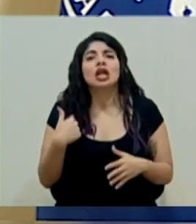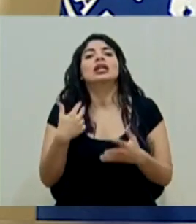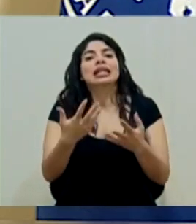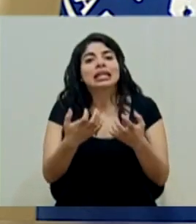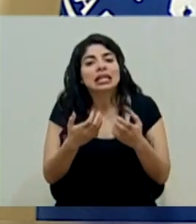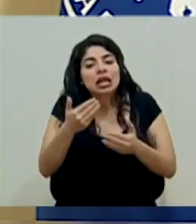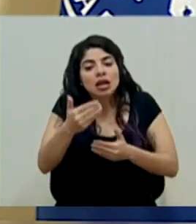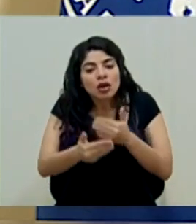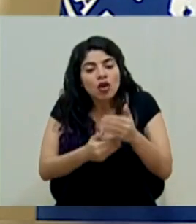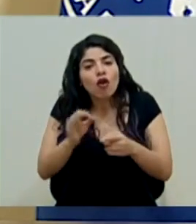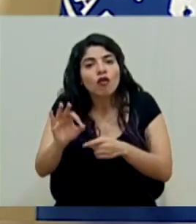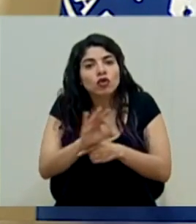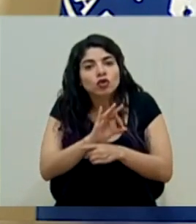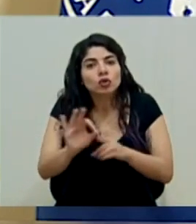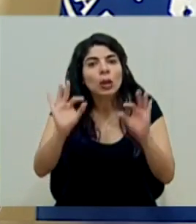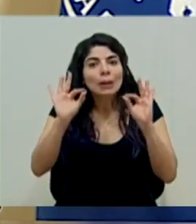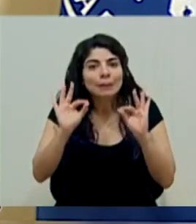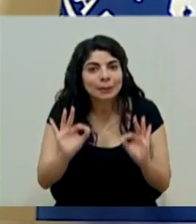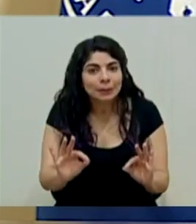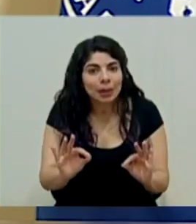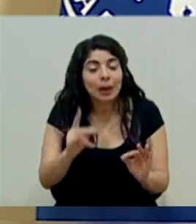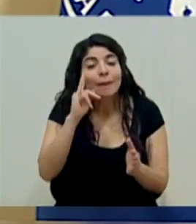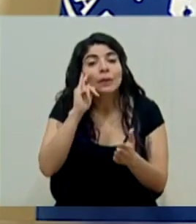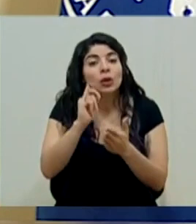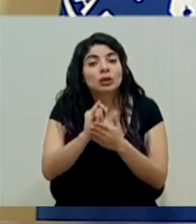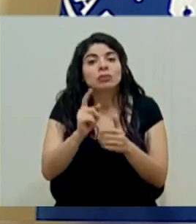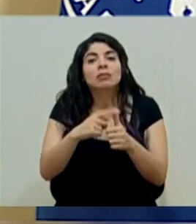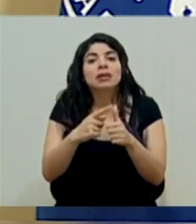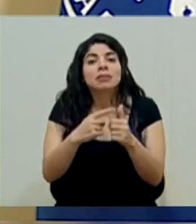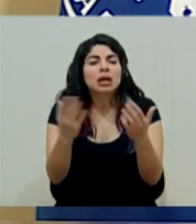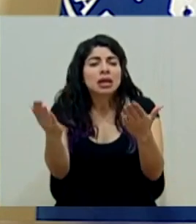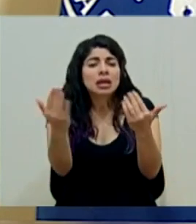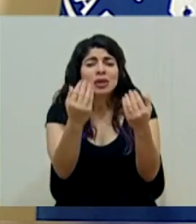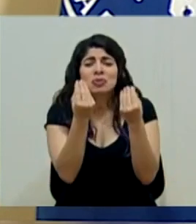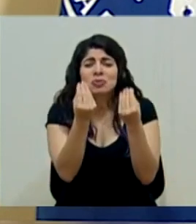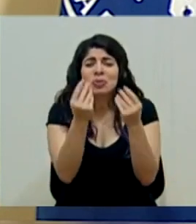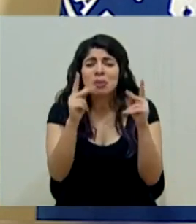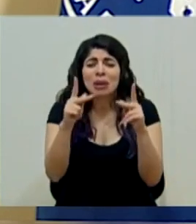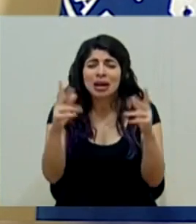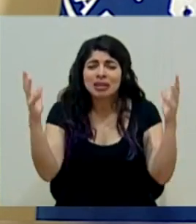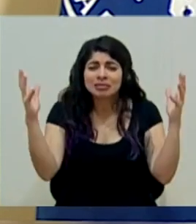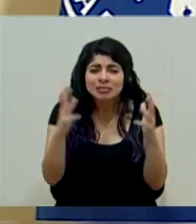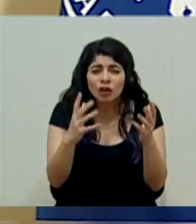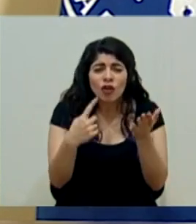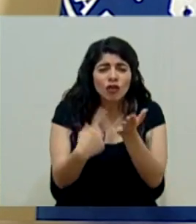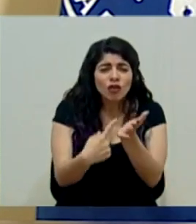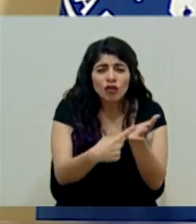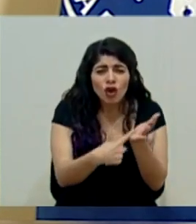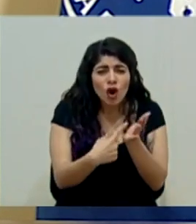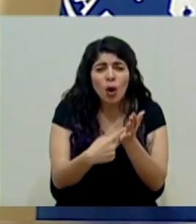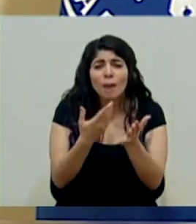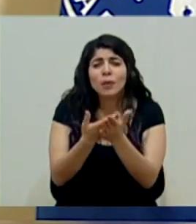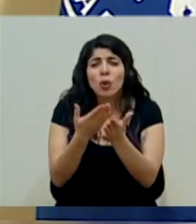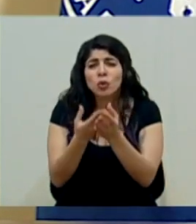funcione. Por eso hicimos un proceso de foros, escuchamos muchas propuestas, incorporamos